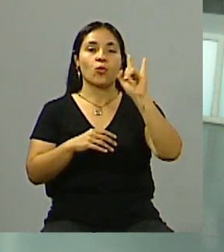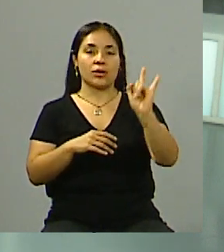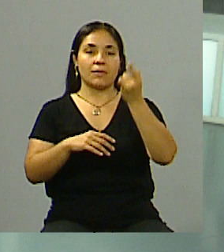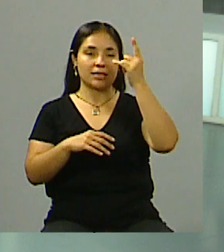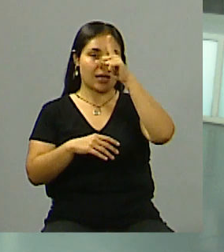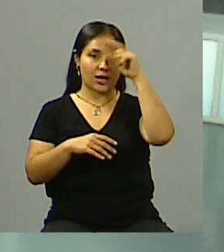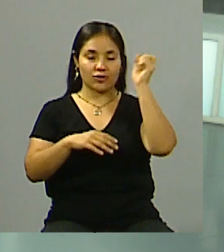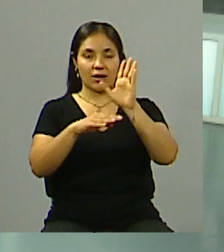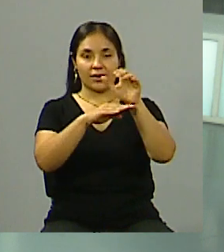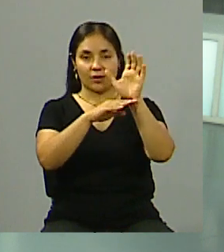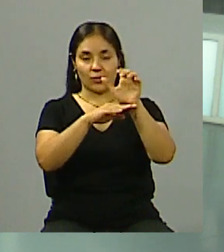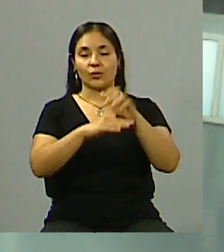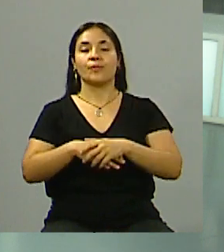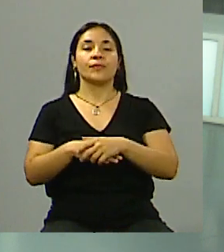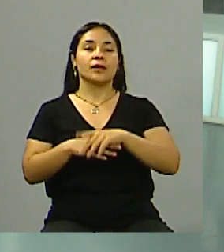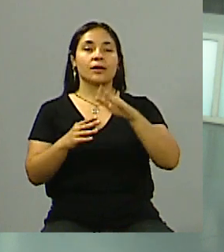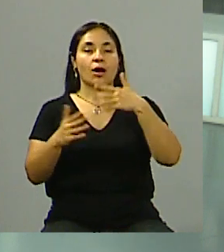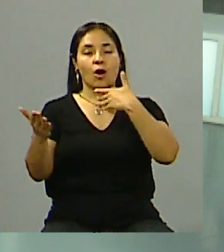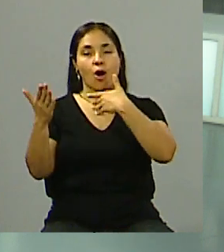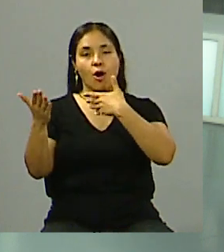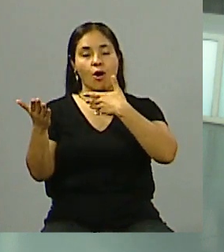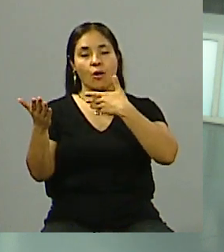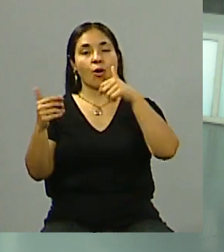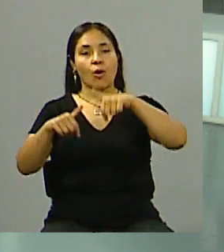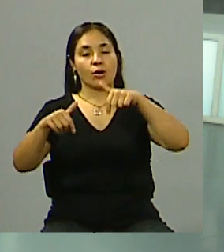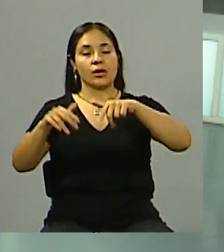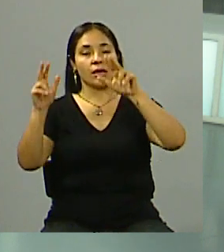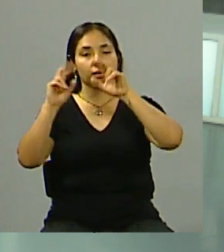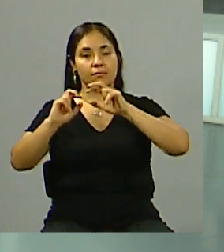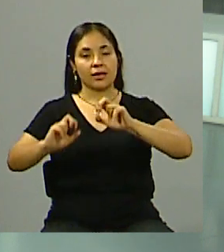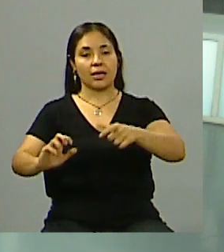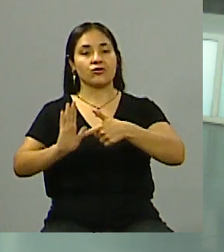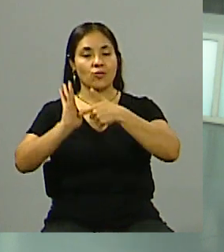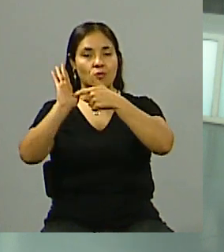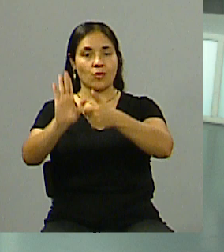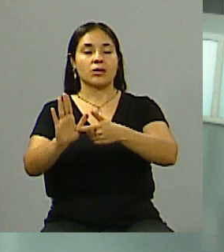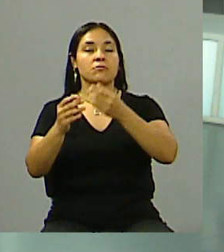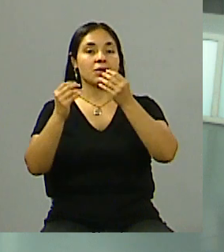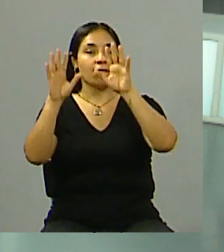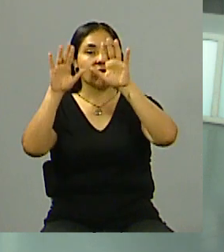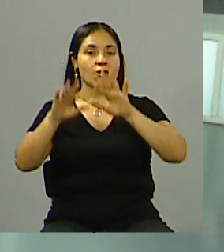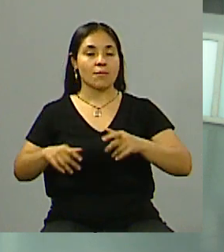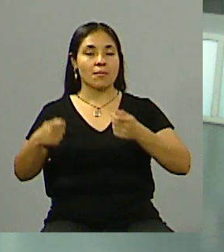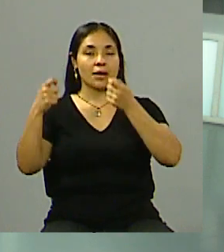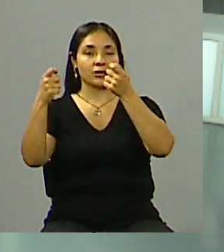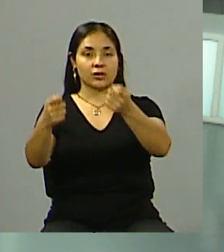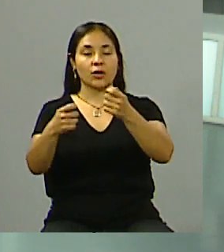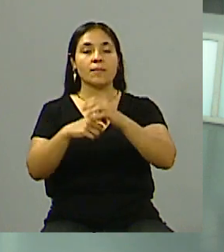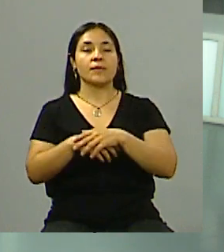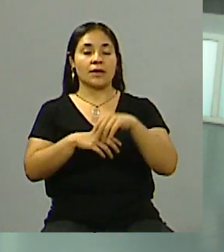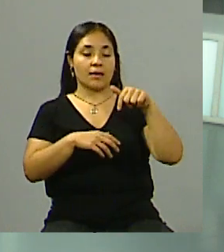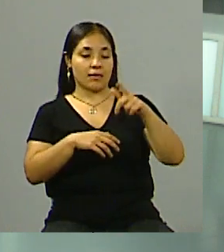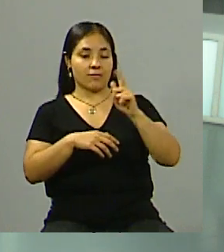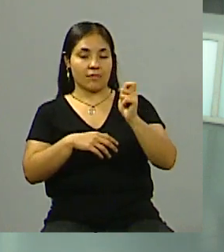Y la idea de compartir en este bloque es una investigación que se plasmó en un informe que se presentó a principios de este